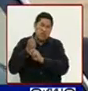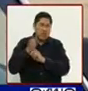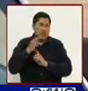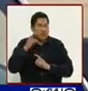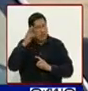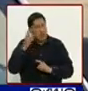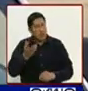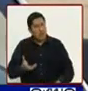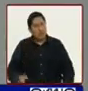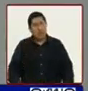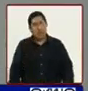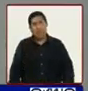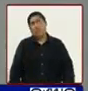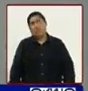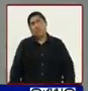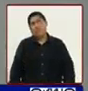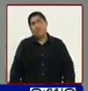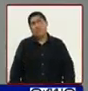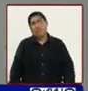fiscal.